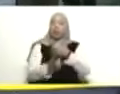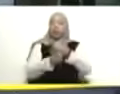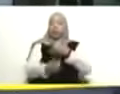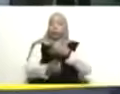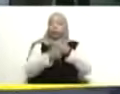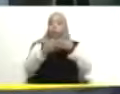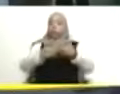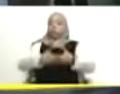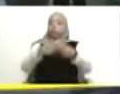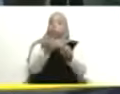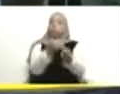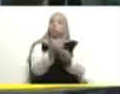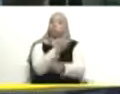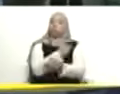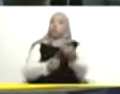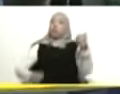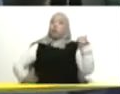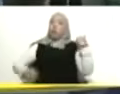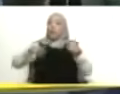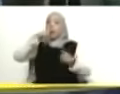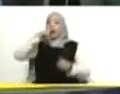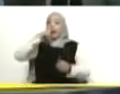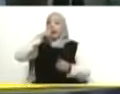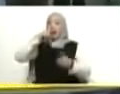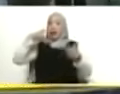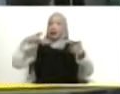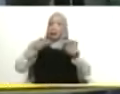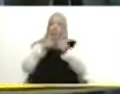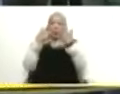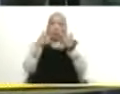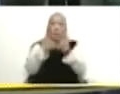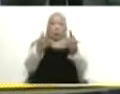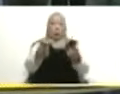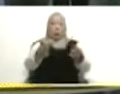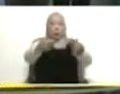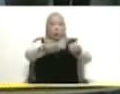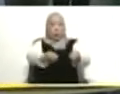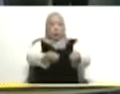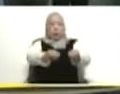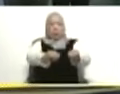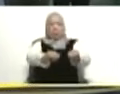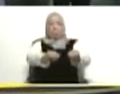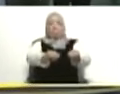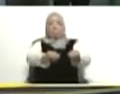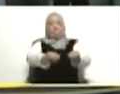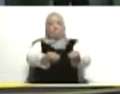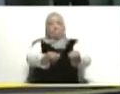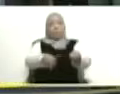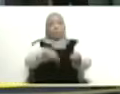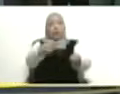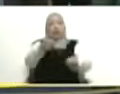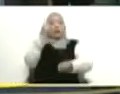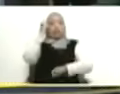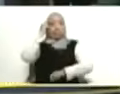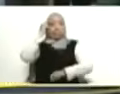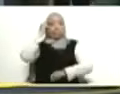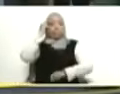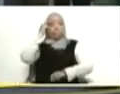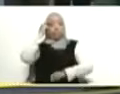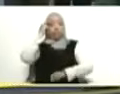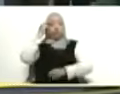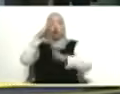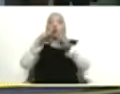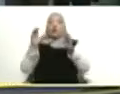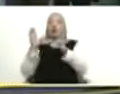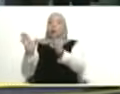Apenas llega usted a la presidencia, y comienza la guerra económica. Al día siguiente comienza la guerra económica. Y esta etapa es, todos lo